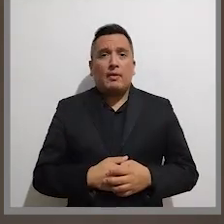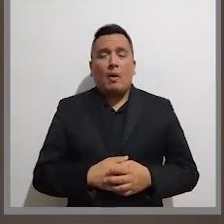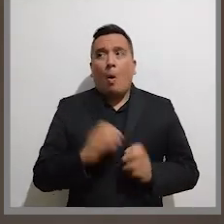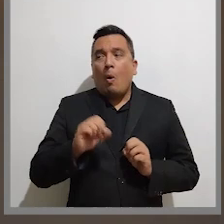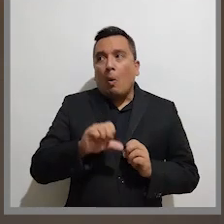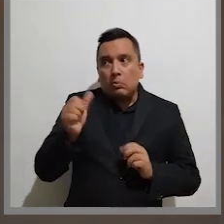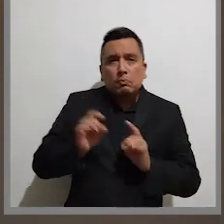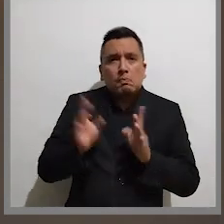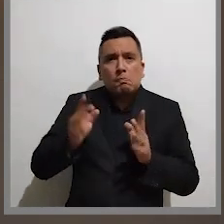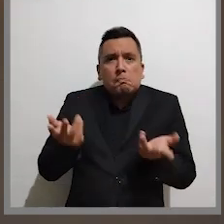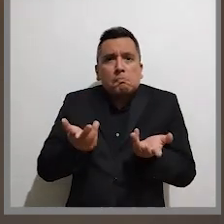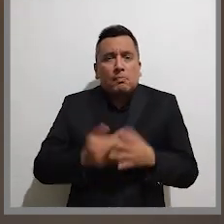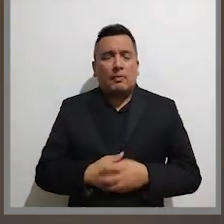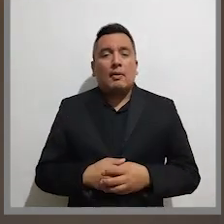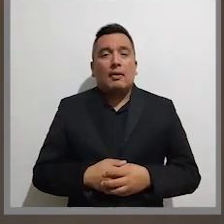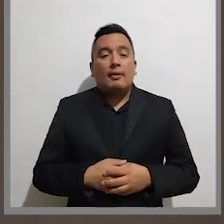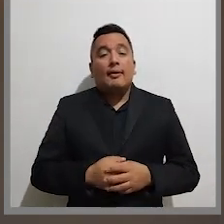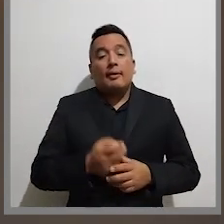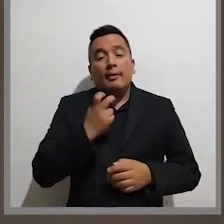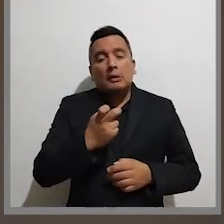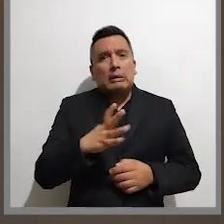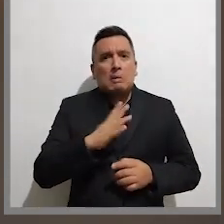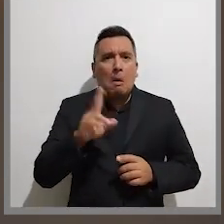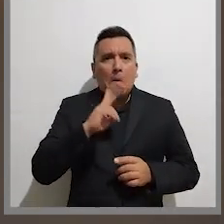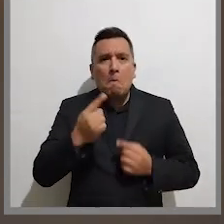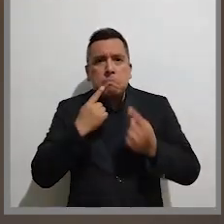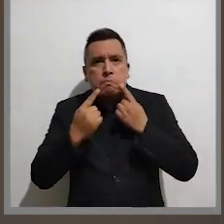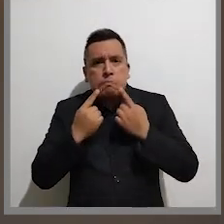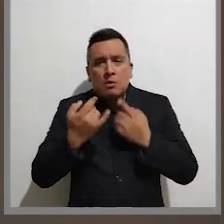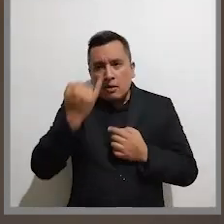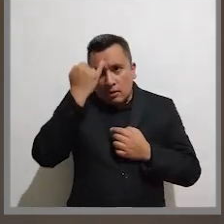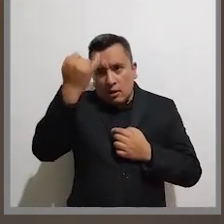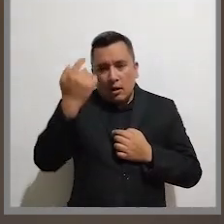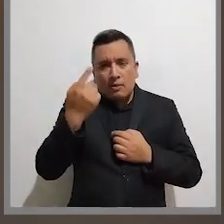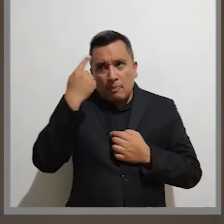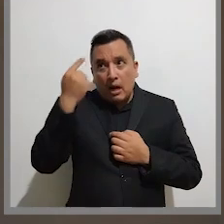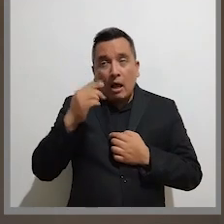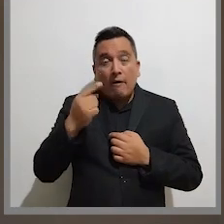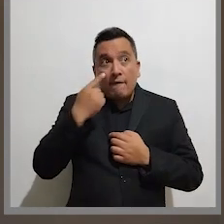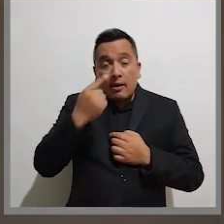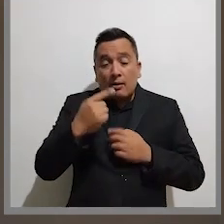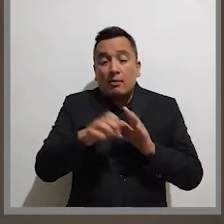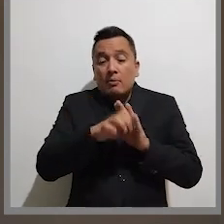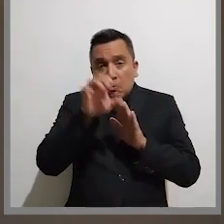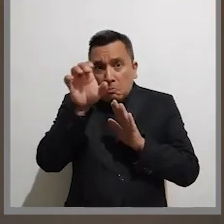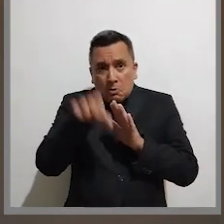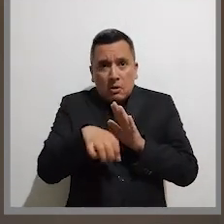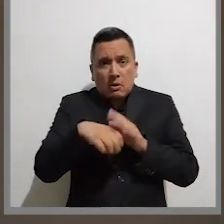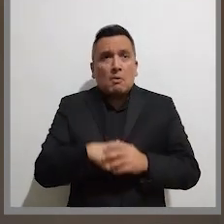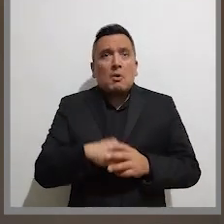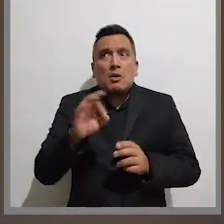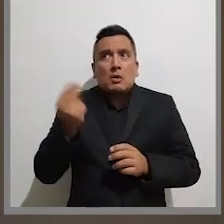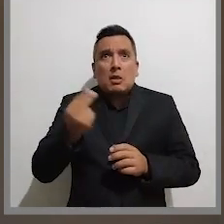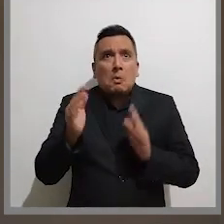a hacer si sucede lo otro, crear propiamente estrategias o rutas de acción, es decir, si yo tengo